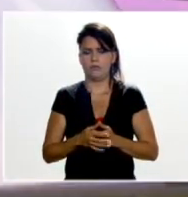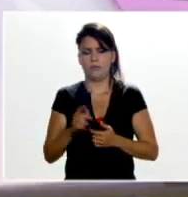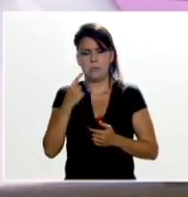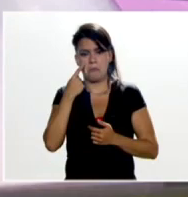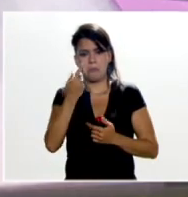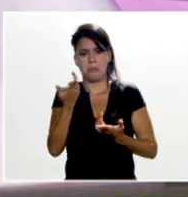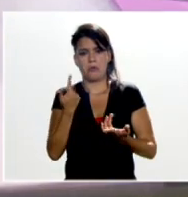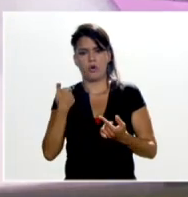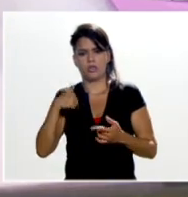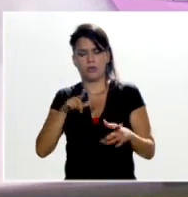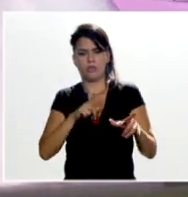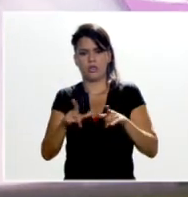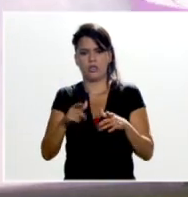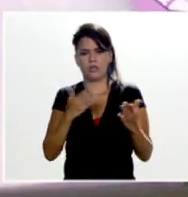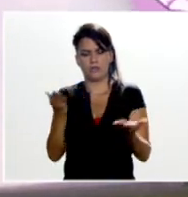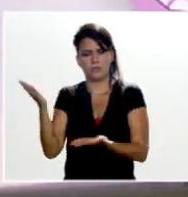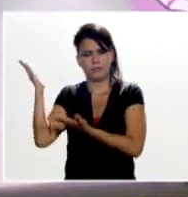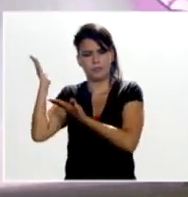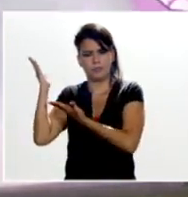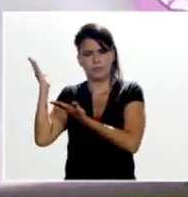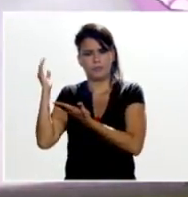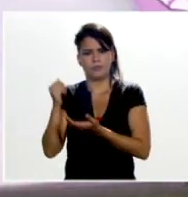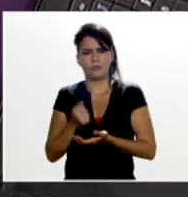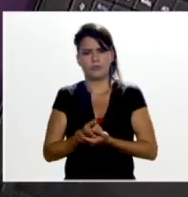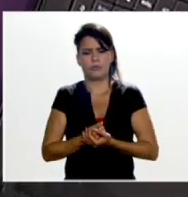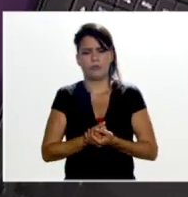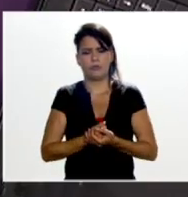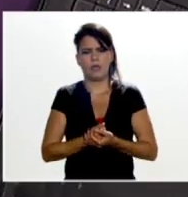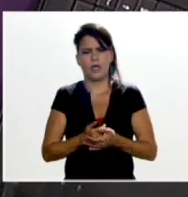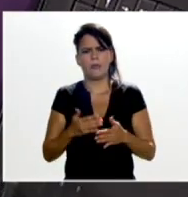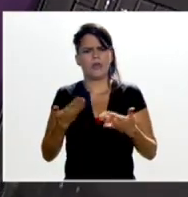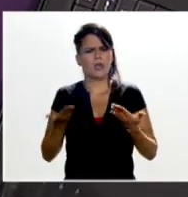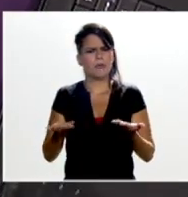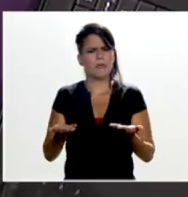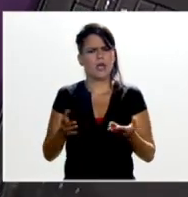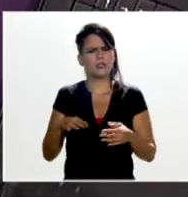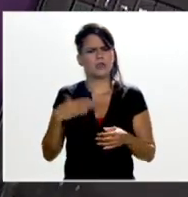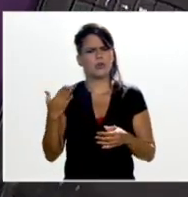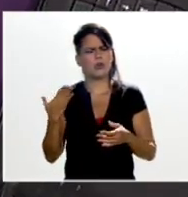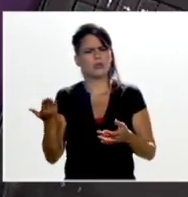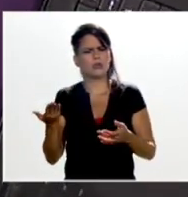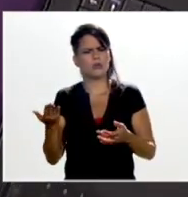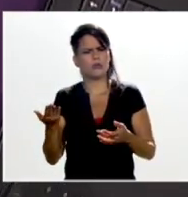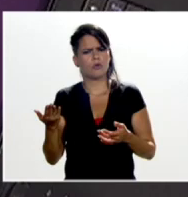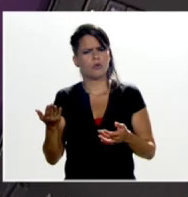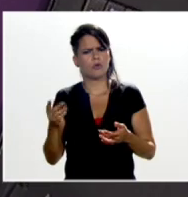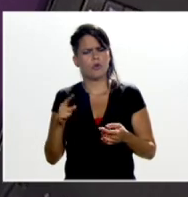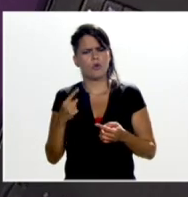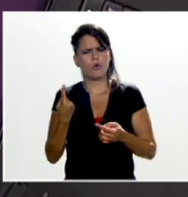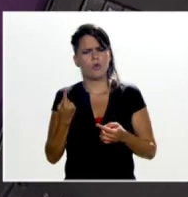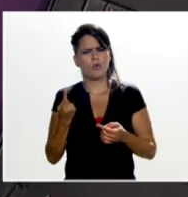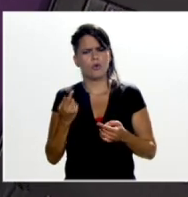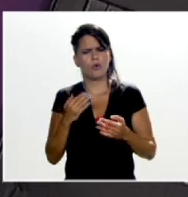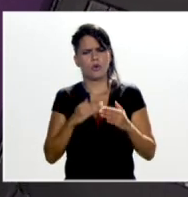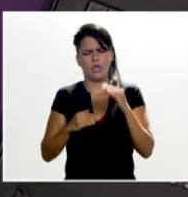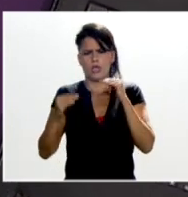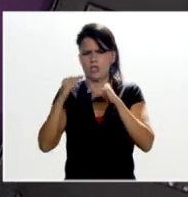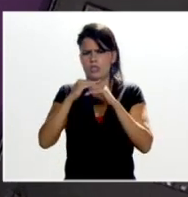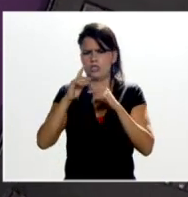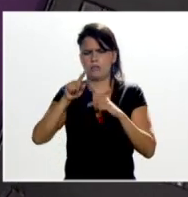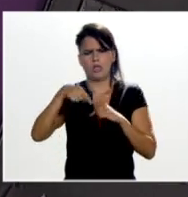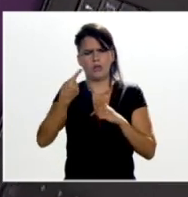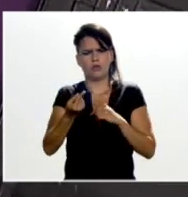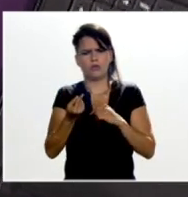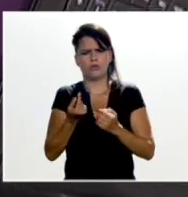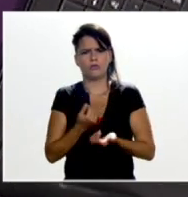Fíjense cómo los tenemos aquí los dos, ¿cierto? Pero ¿qué sucede cuando yo coloco uno encima del